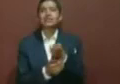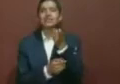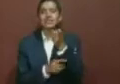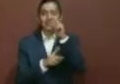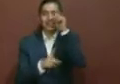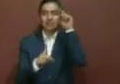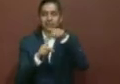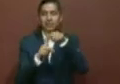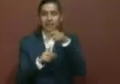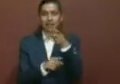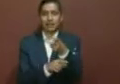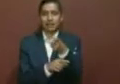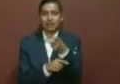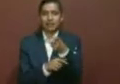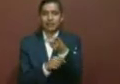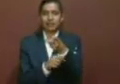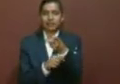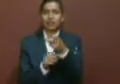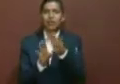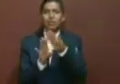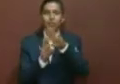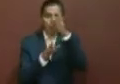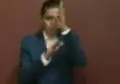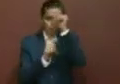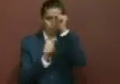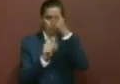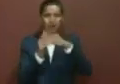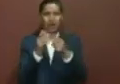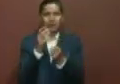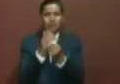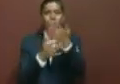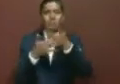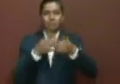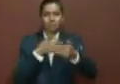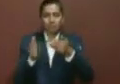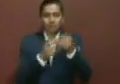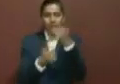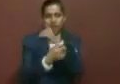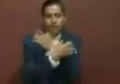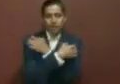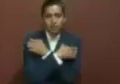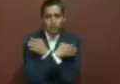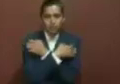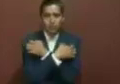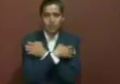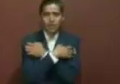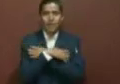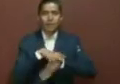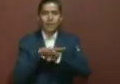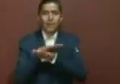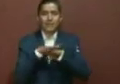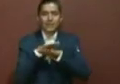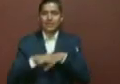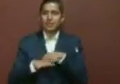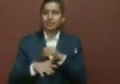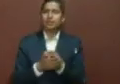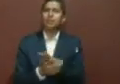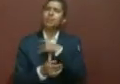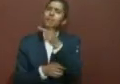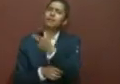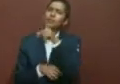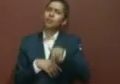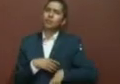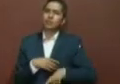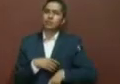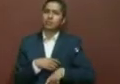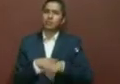se llamaba, convenio para la modernización de la educación básica.